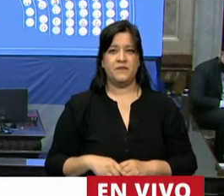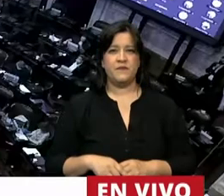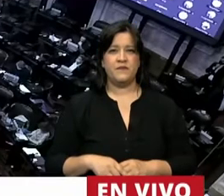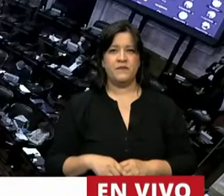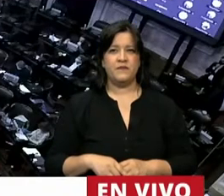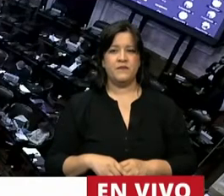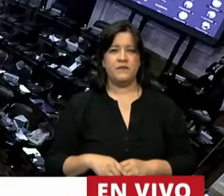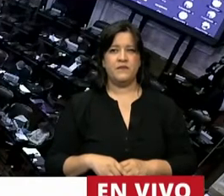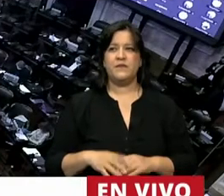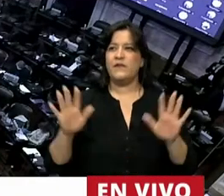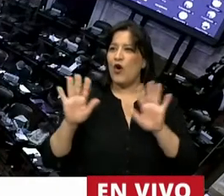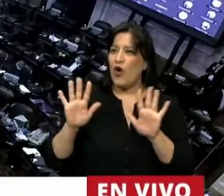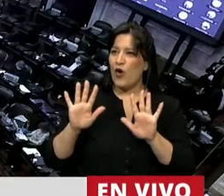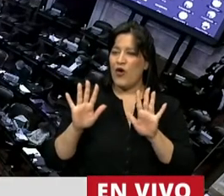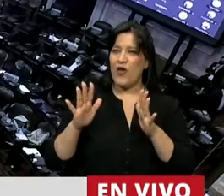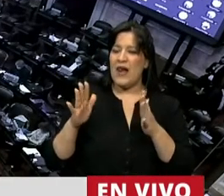Gracias, presidente.